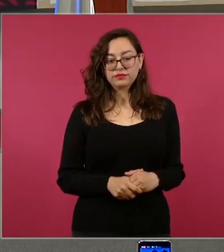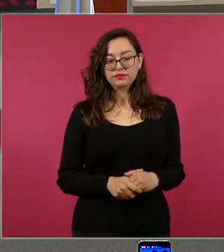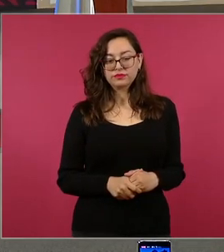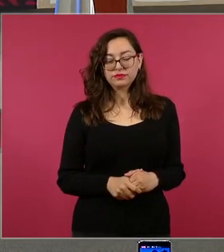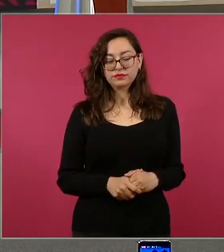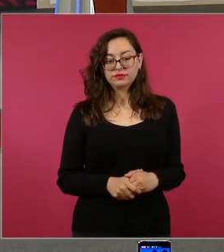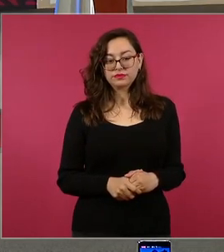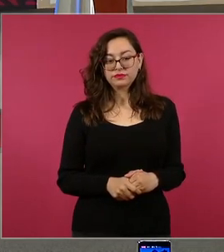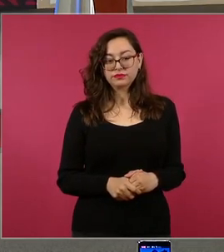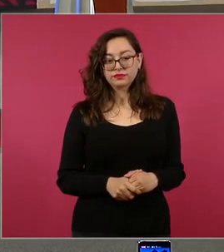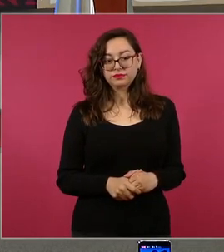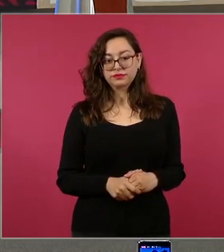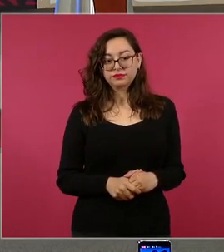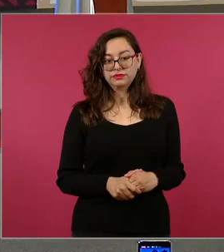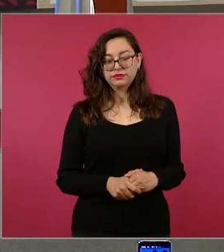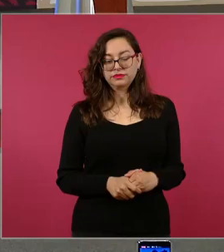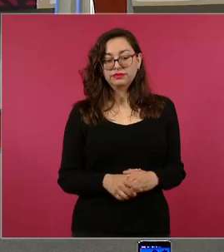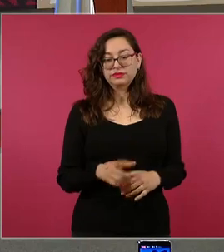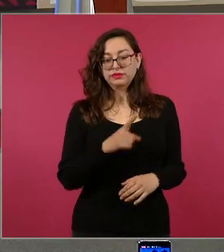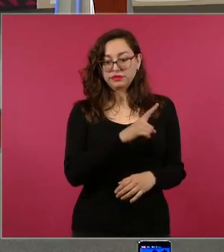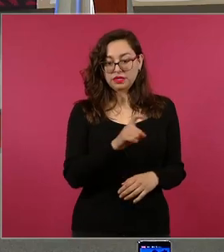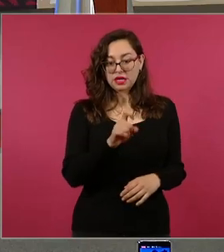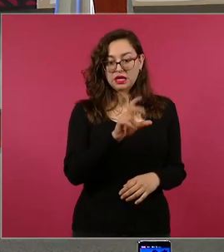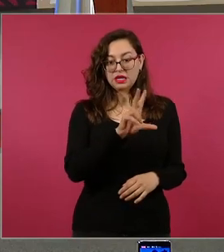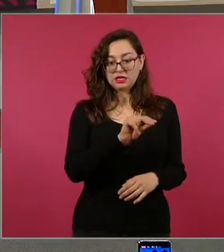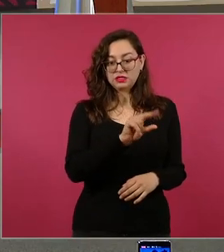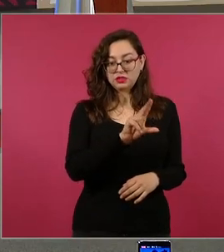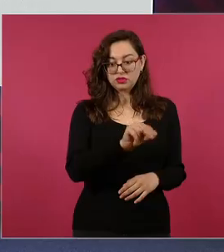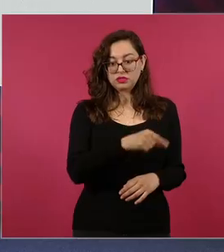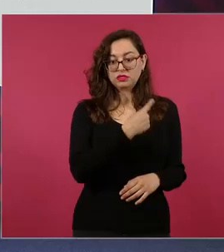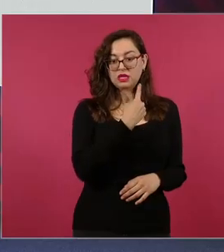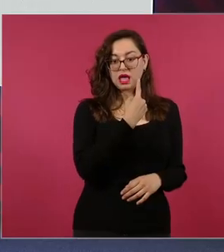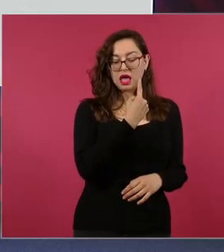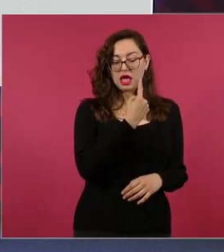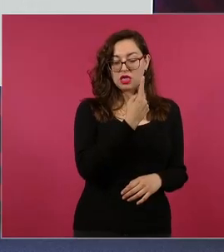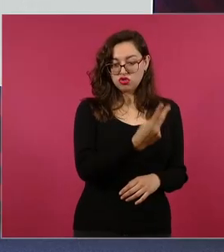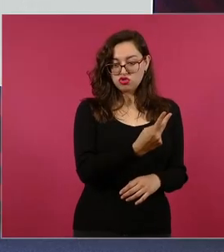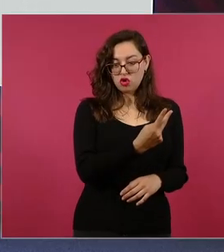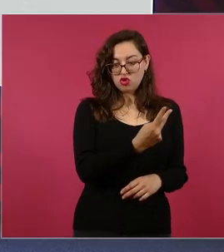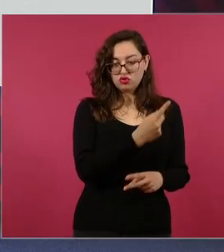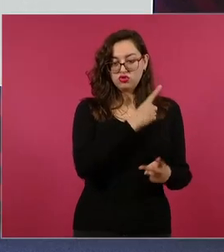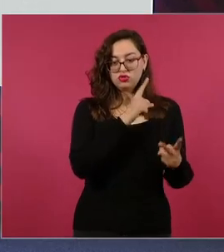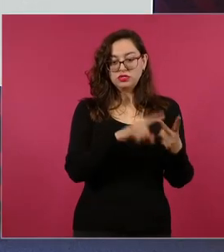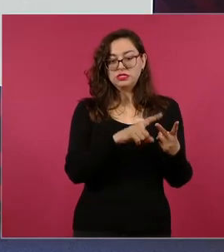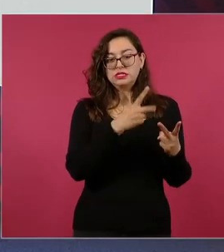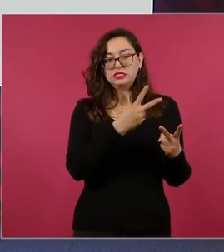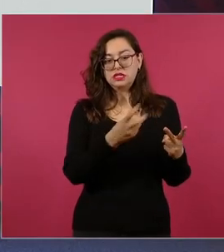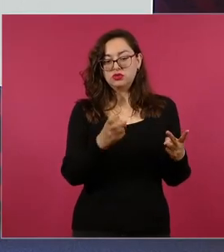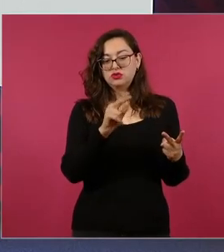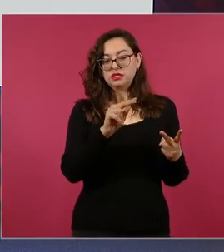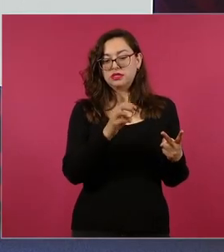Estos 163, que este es como un centro de socialdemocracia.